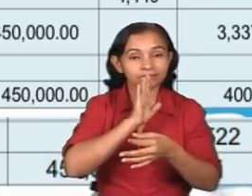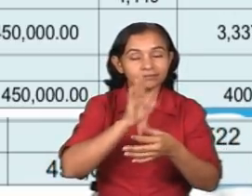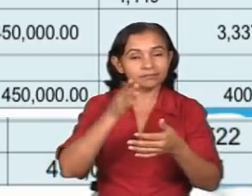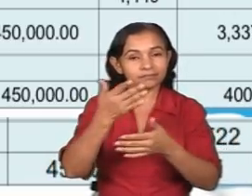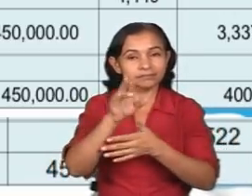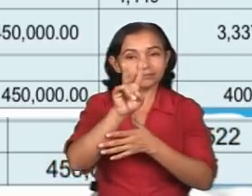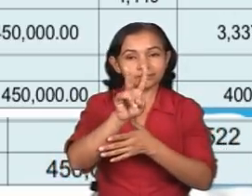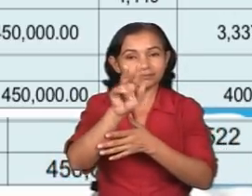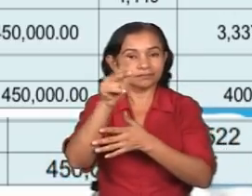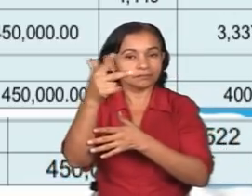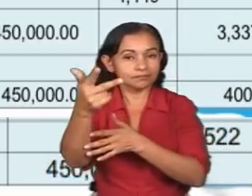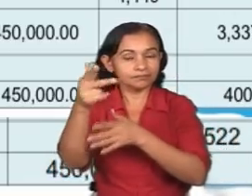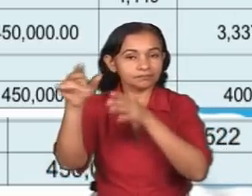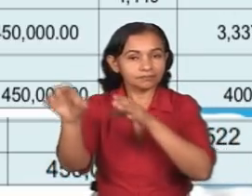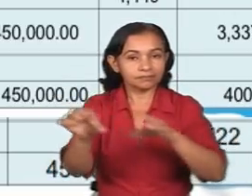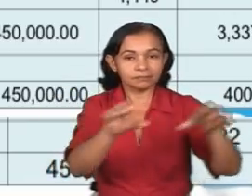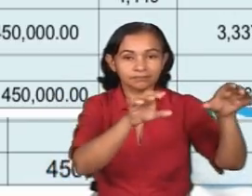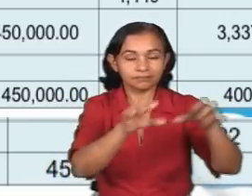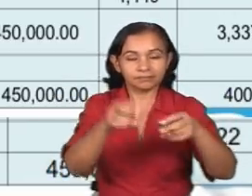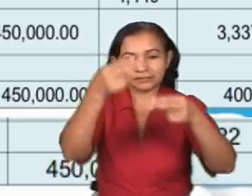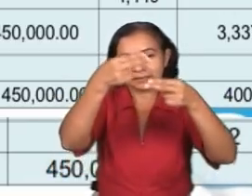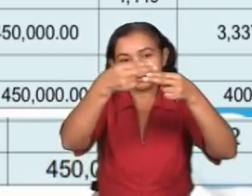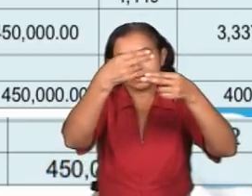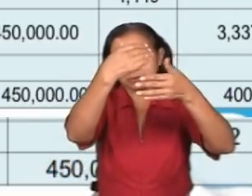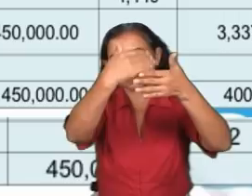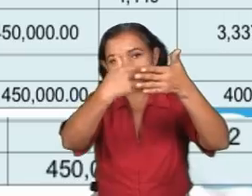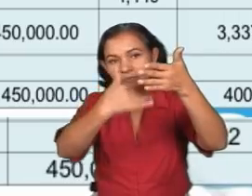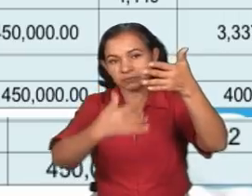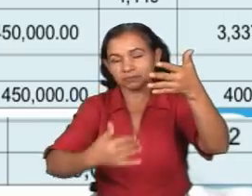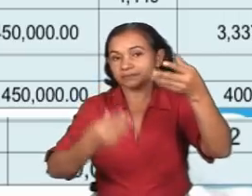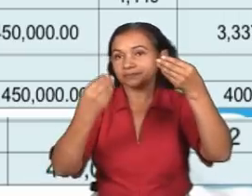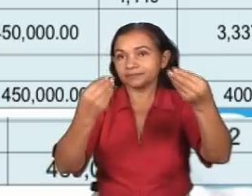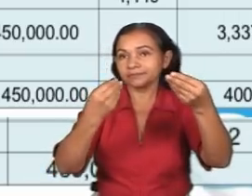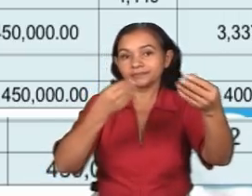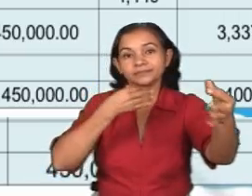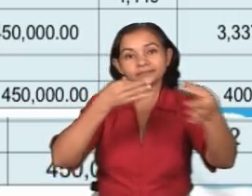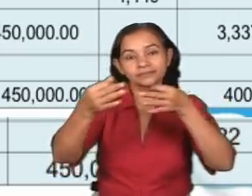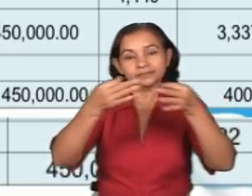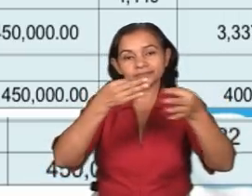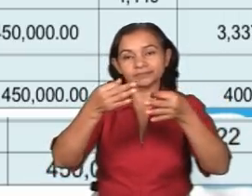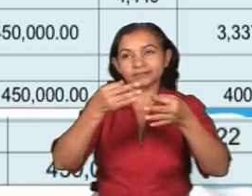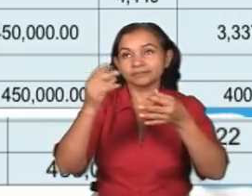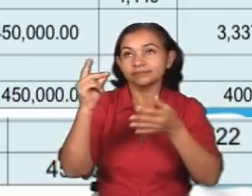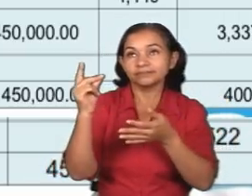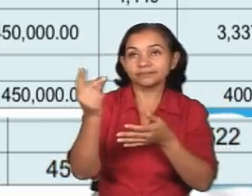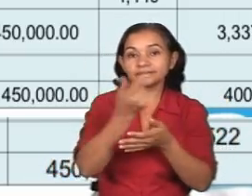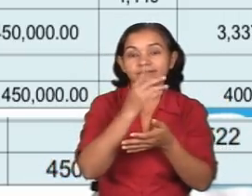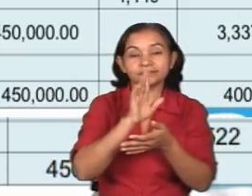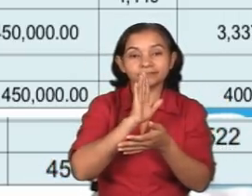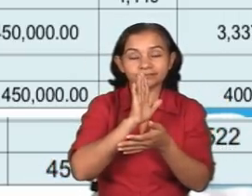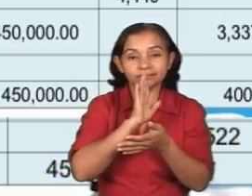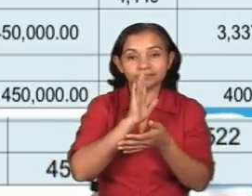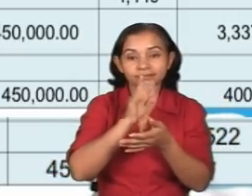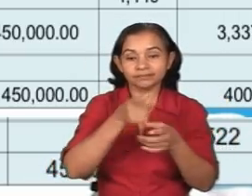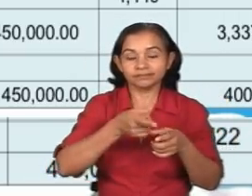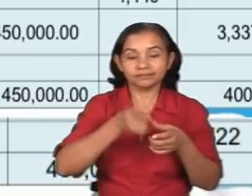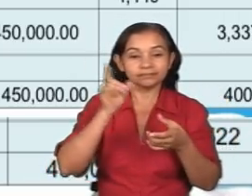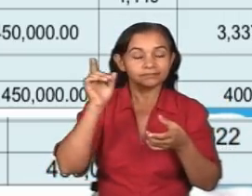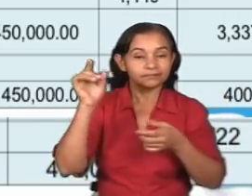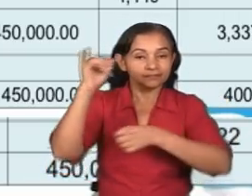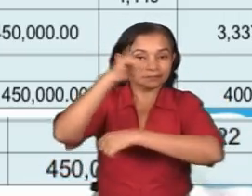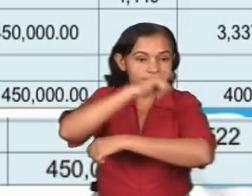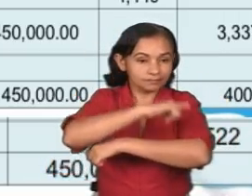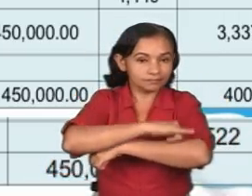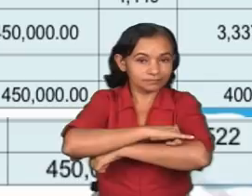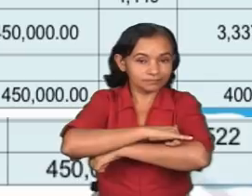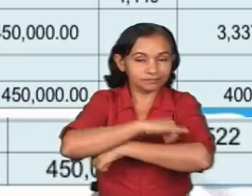de 28 acciones, es decir, es un listado largo. Exacto. Pero te menciono rápidamente, por ejemplo, te hablo del alcantarillado sanitario de Condega, el